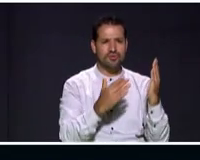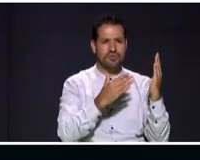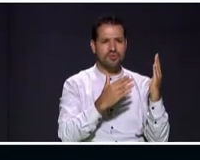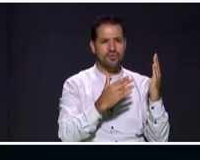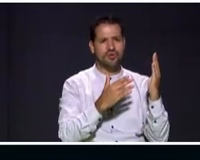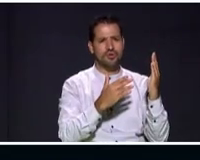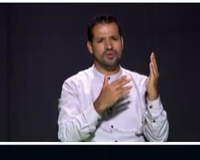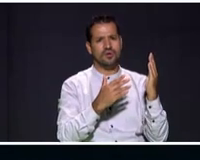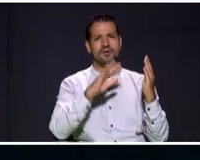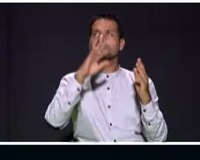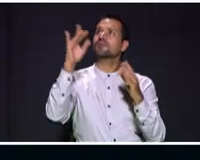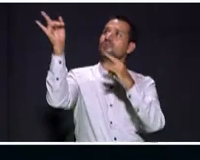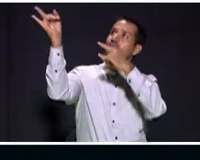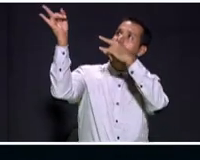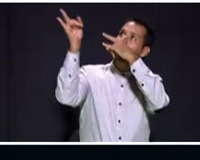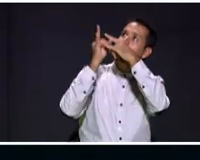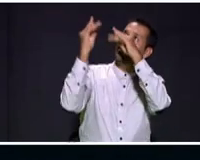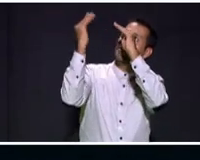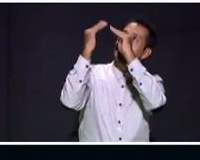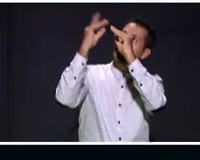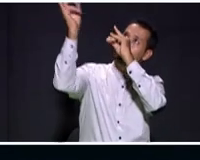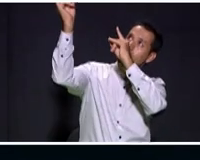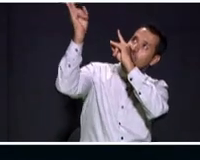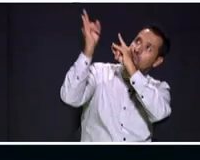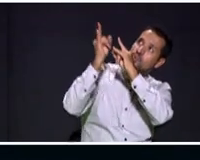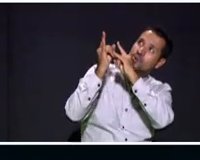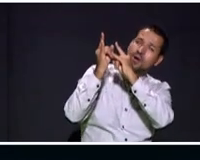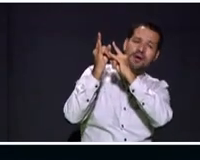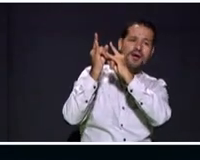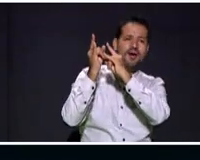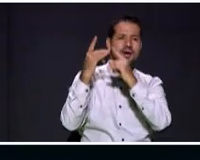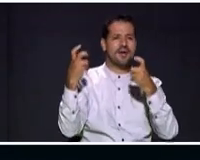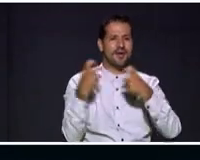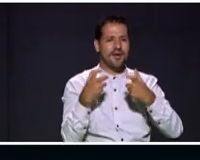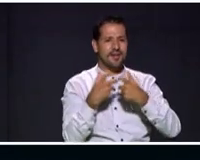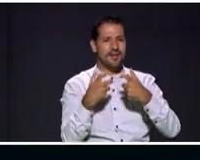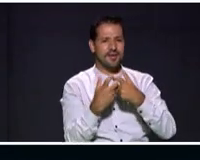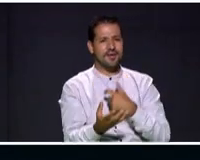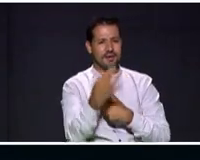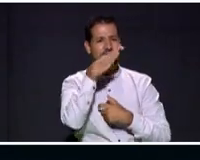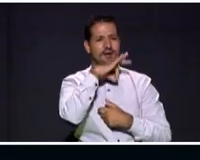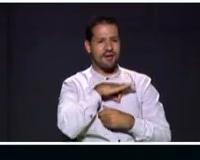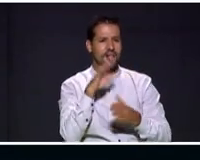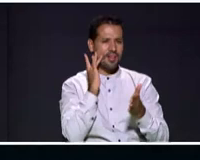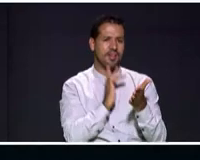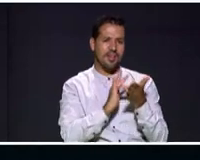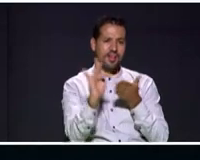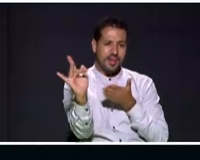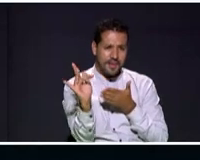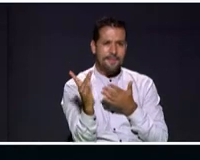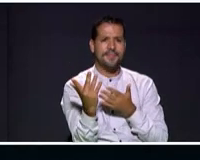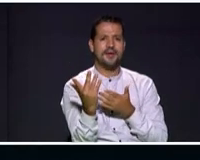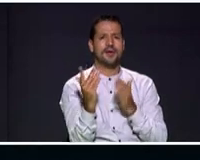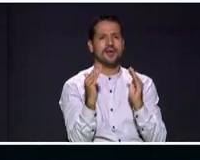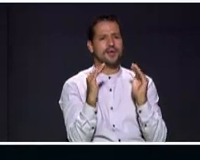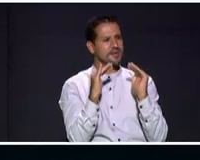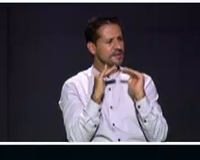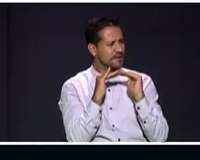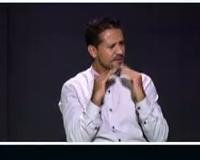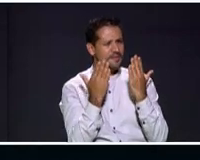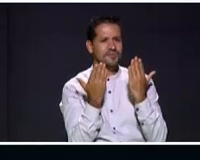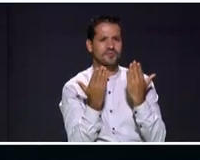panel solar a dicha vivienda para energía limpia nosotros conectaremos esa relación de la escuela rural con